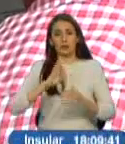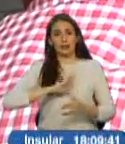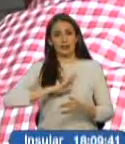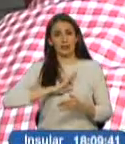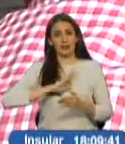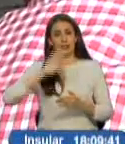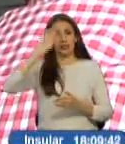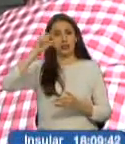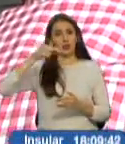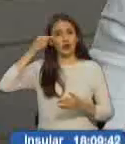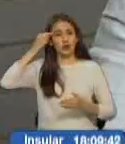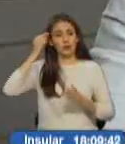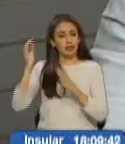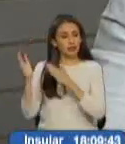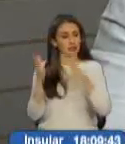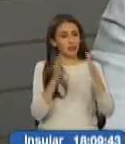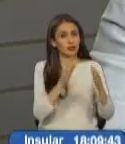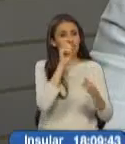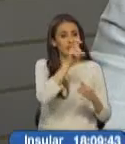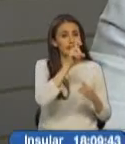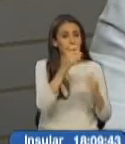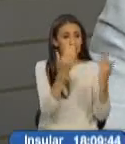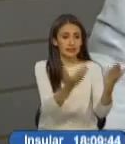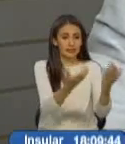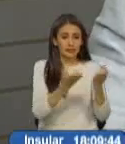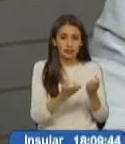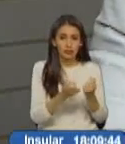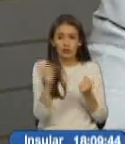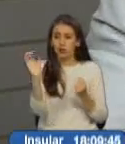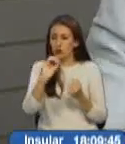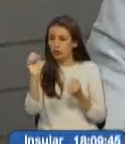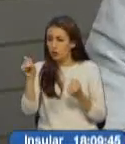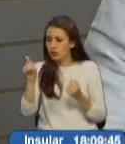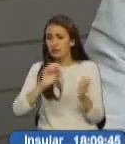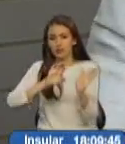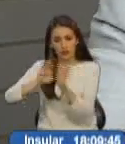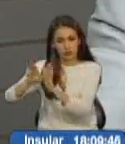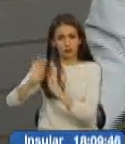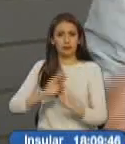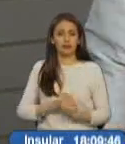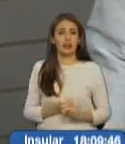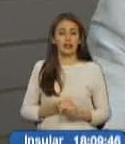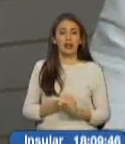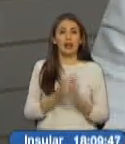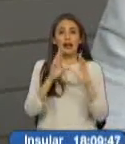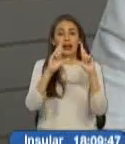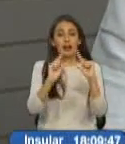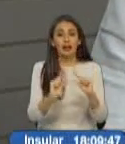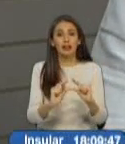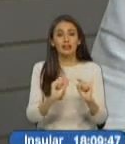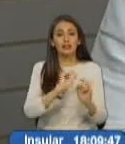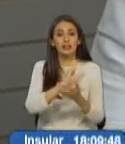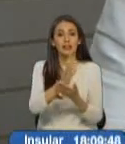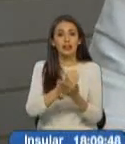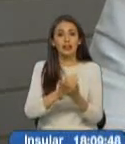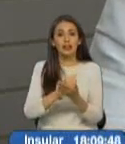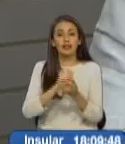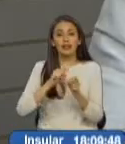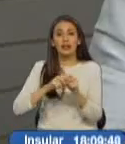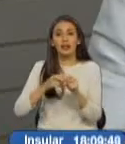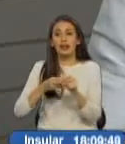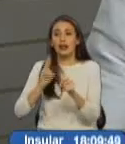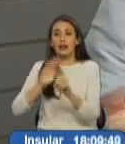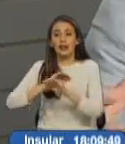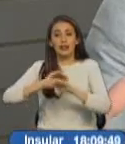lo absolutamente necesario. A lo mejor lo que se está haciendo es recortar en lo superfluo, en lo prescindible. Yo no creo que vaya a haber o que esto sea